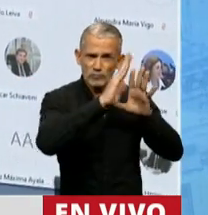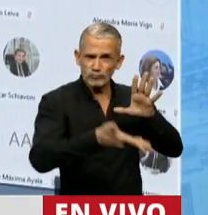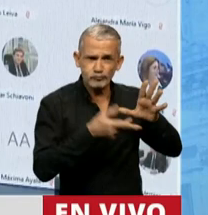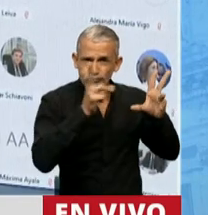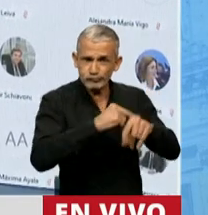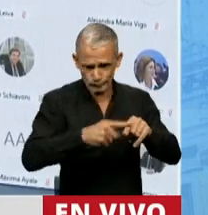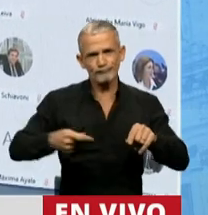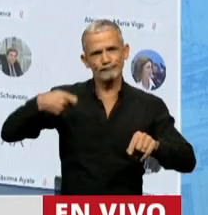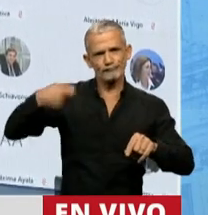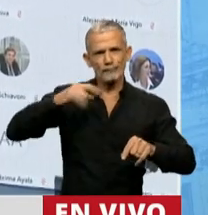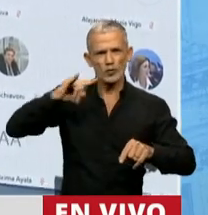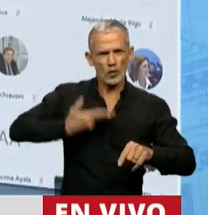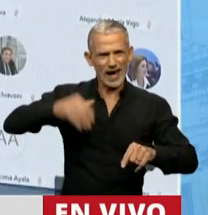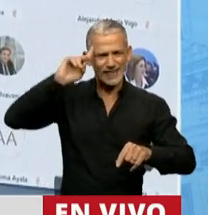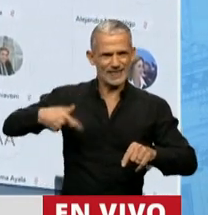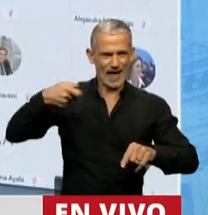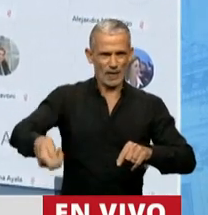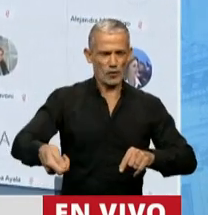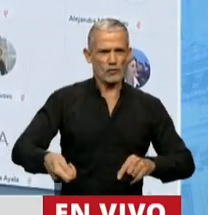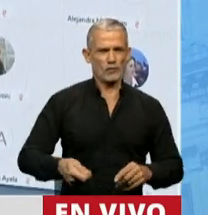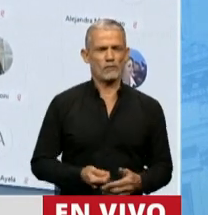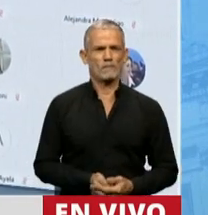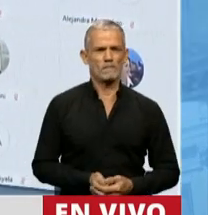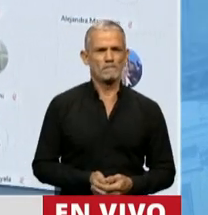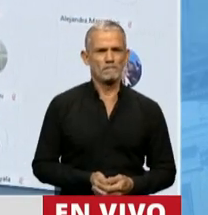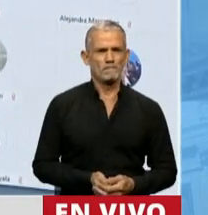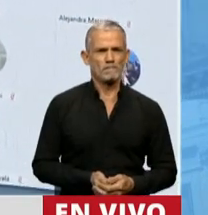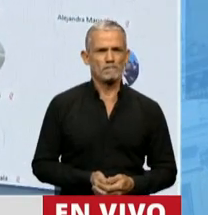casos allí planteados.